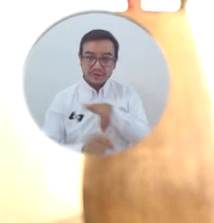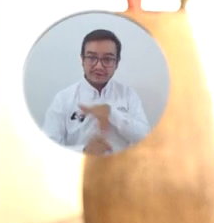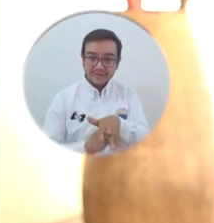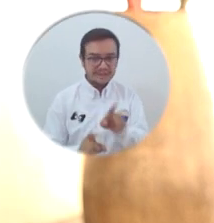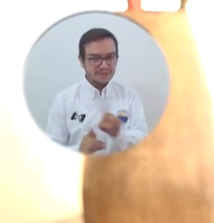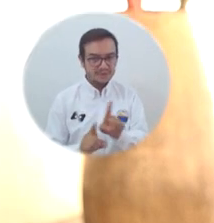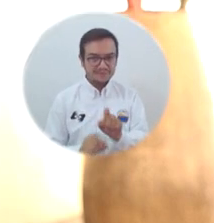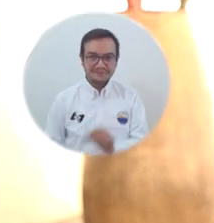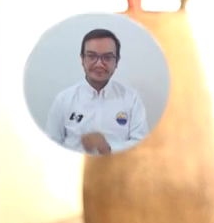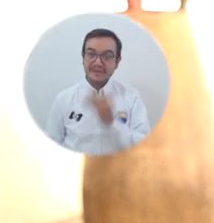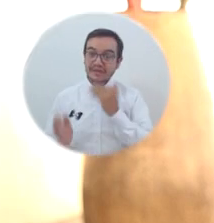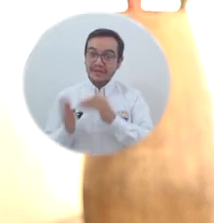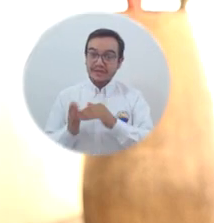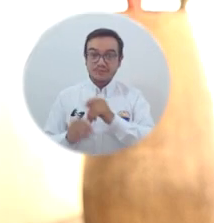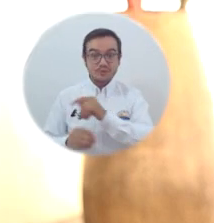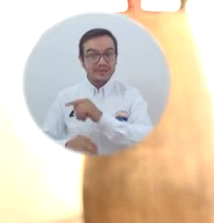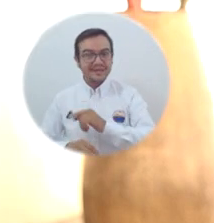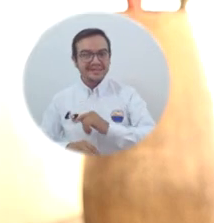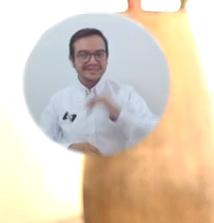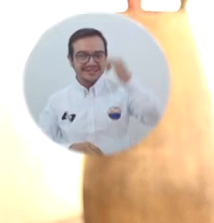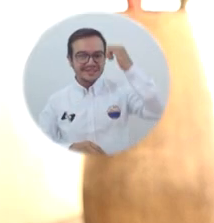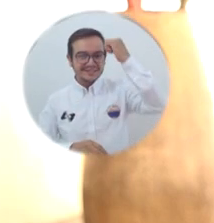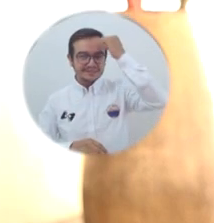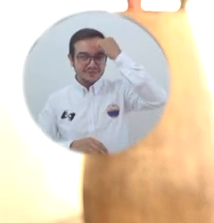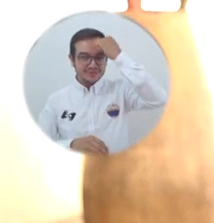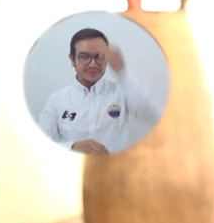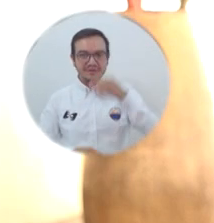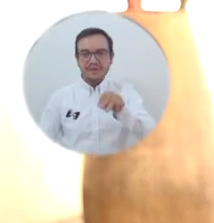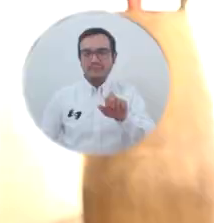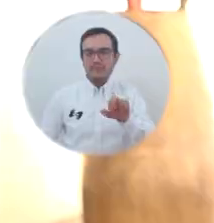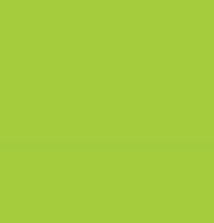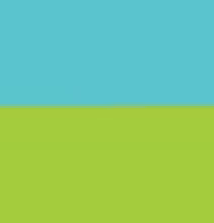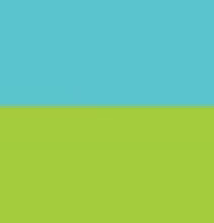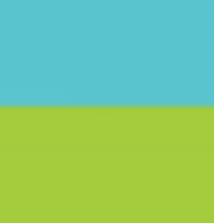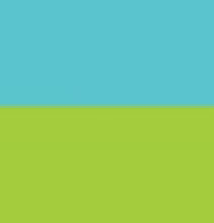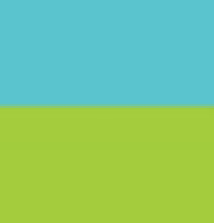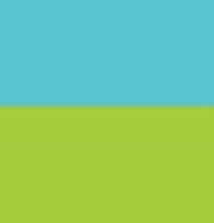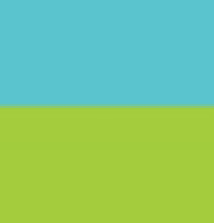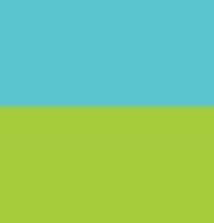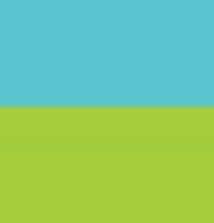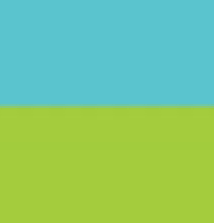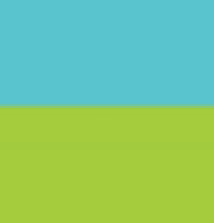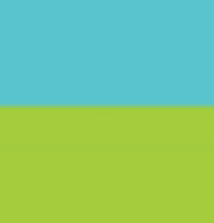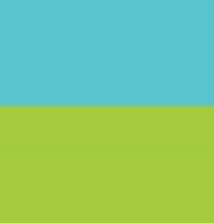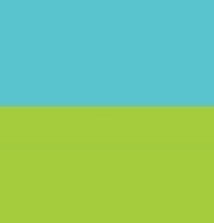virtual o a cambiar la modalidad a virtualidad es excelente.